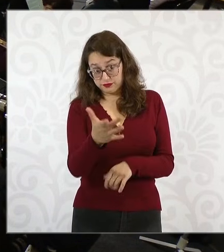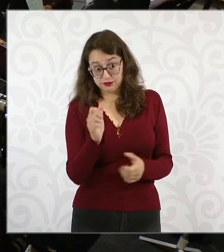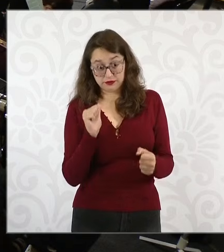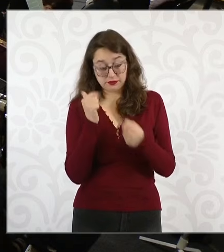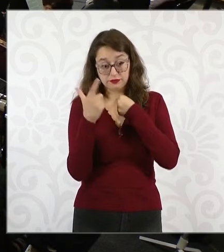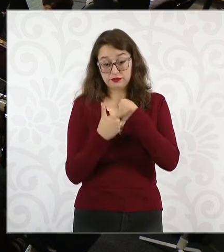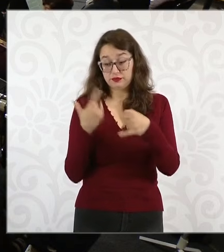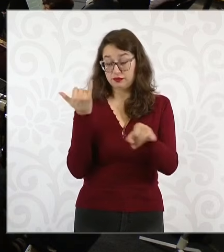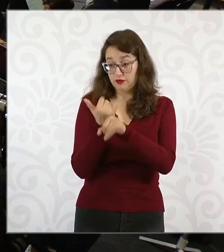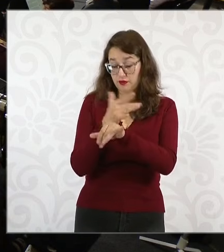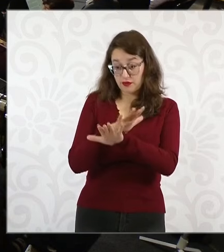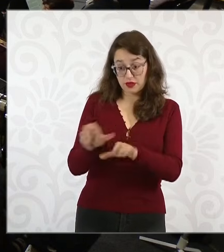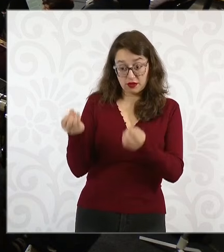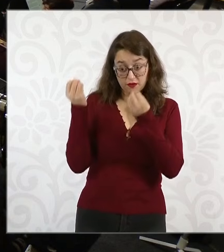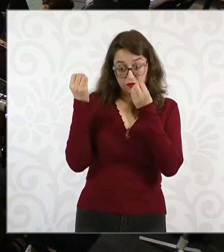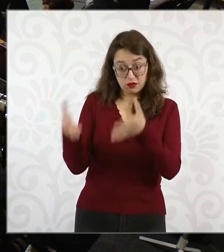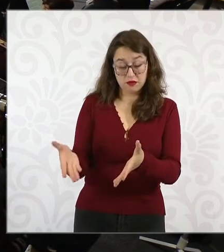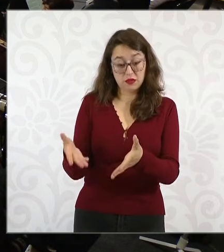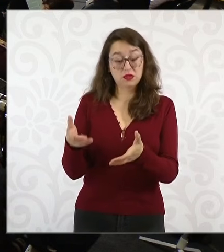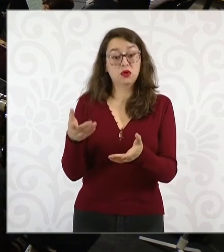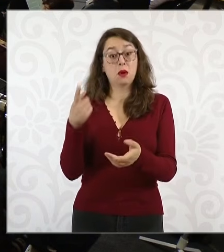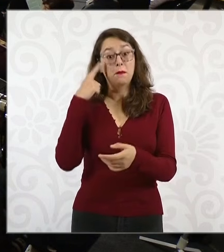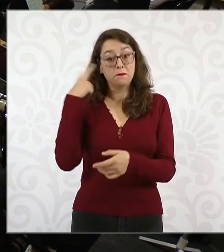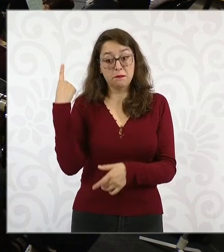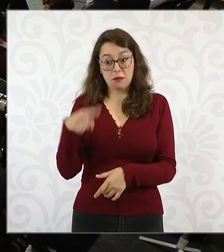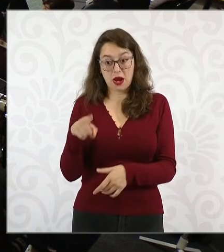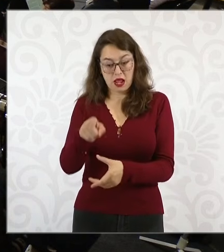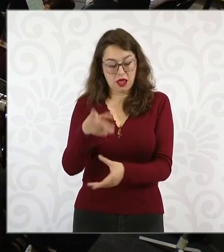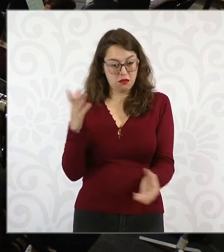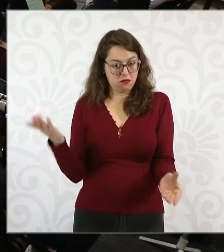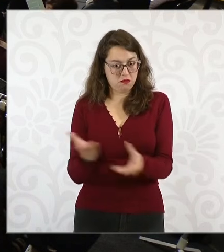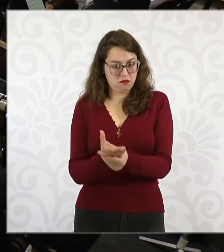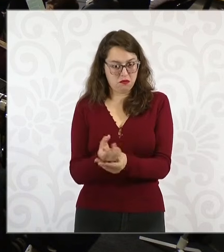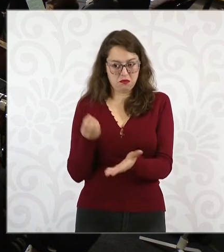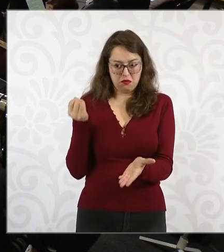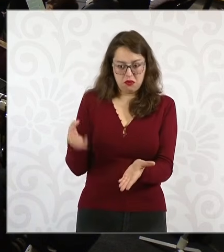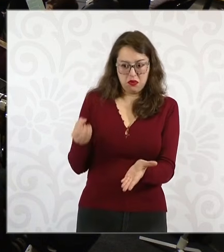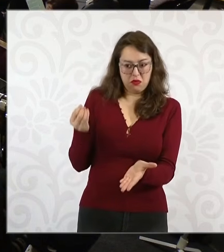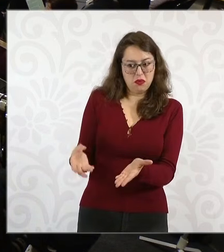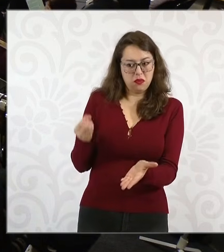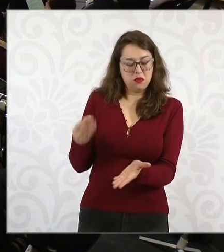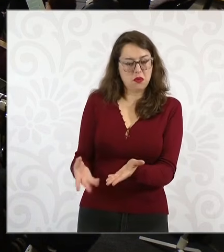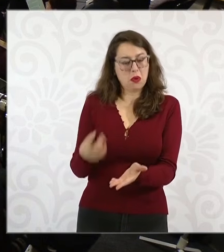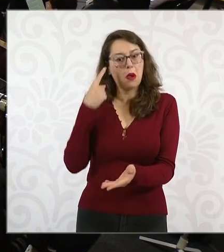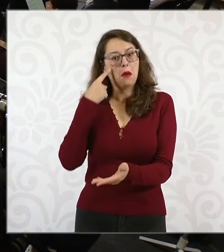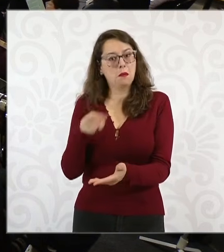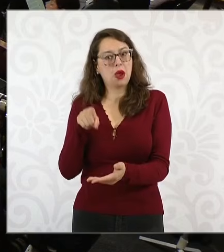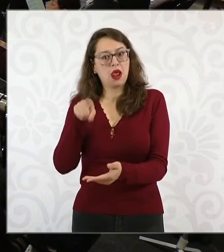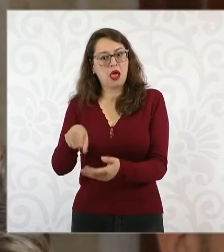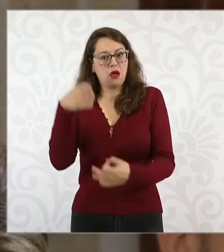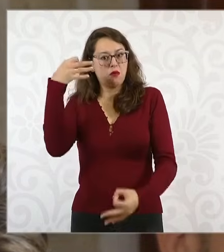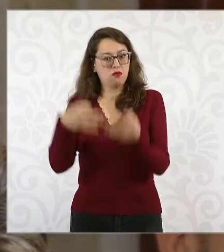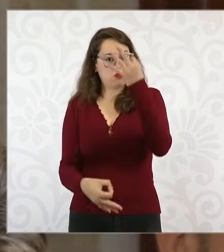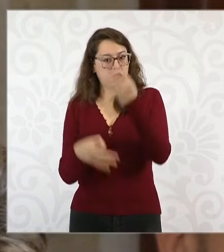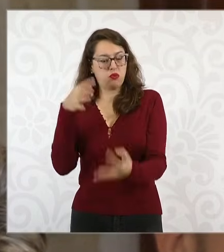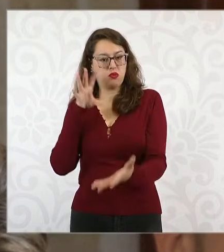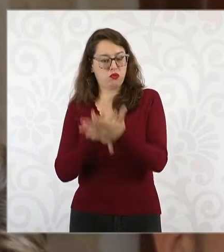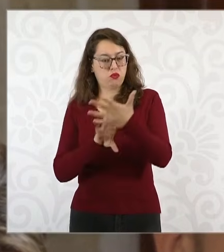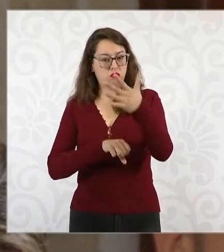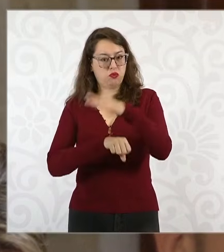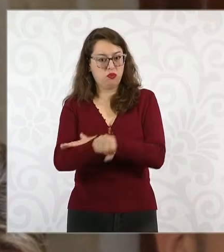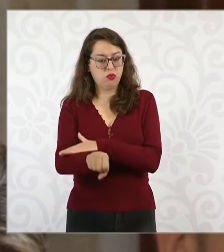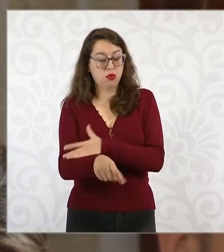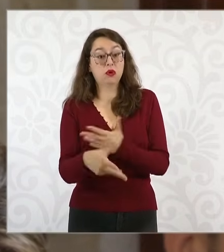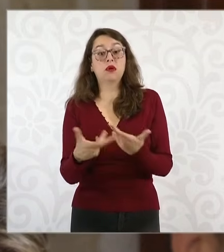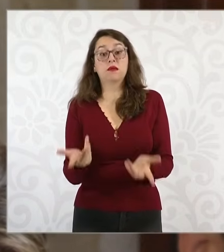colaborará en esta, digamos, en este expediente, si hay todavía más evidencia que pueda aportar Petróleos Mexicanos y si se